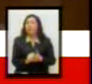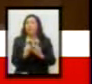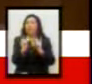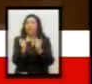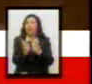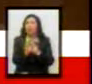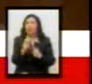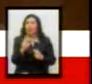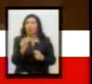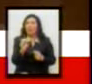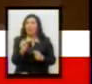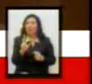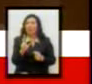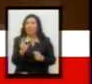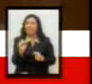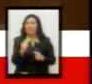congresista Rosario Sassieta.